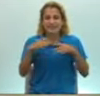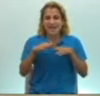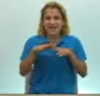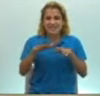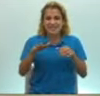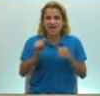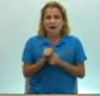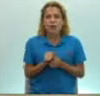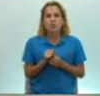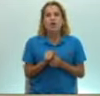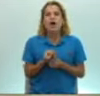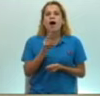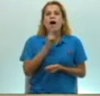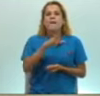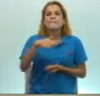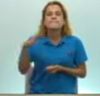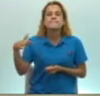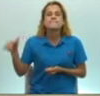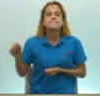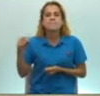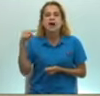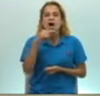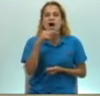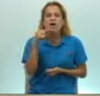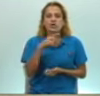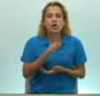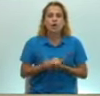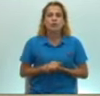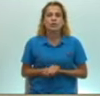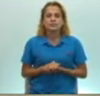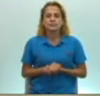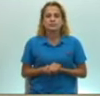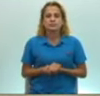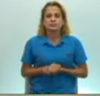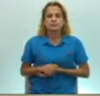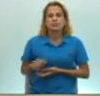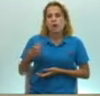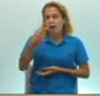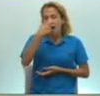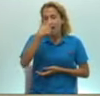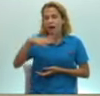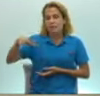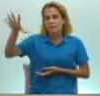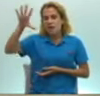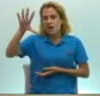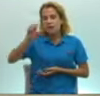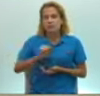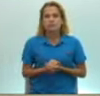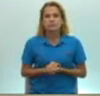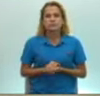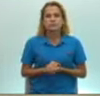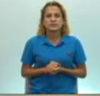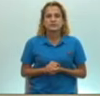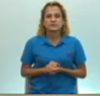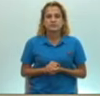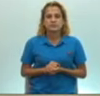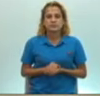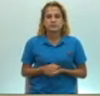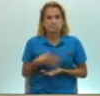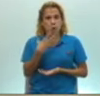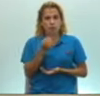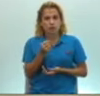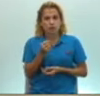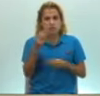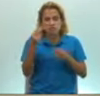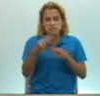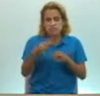Negro. Desde aquí su trazado se orientaba hacia el Mar Rojo para pasar luego por África del Norte hasta alcanzar nuevamente la costa